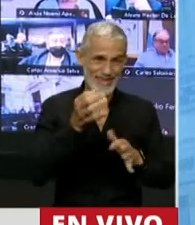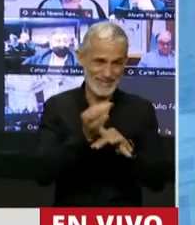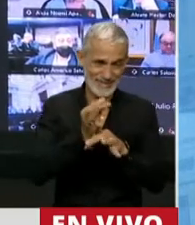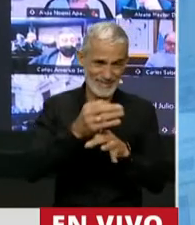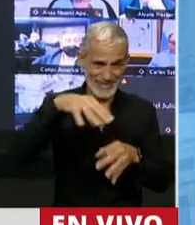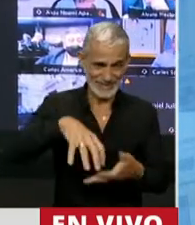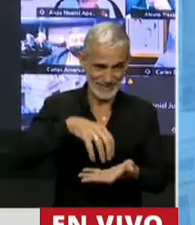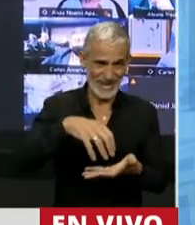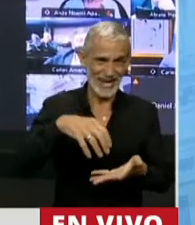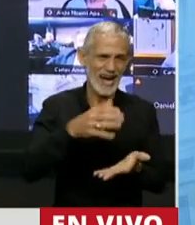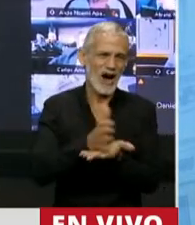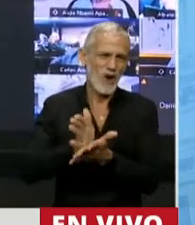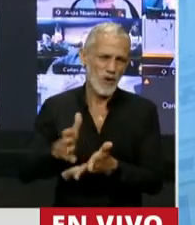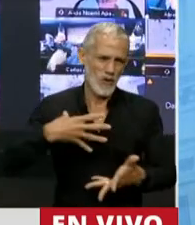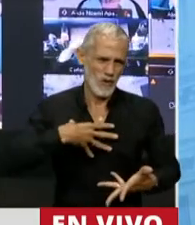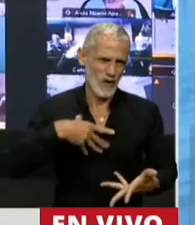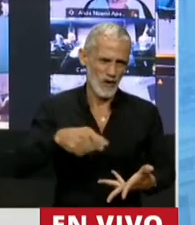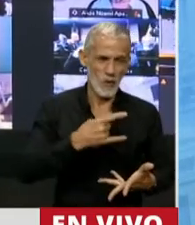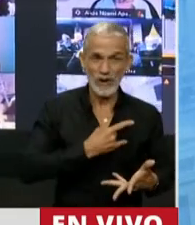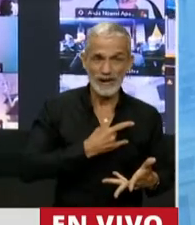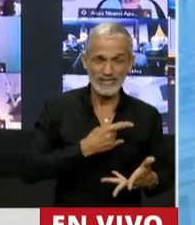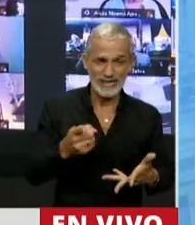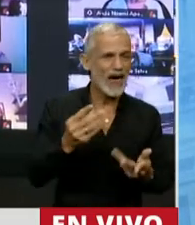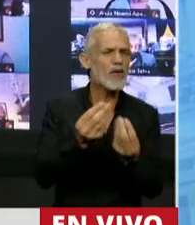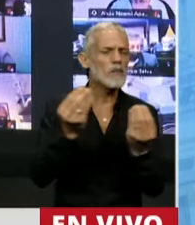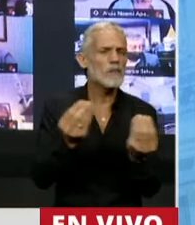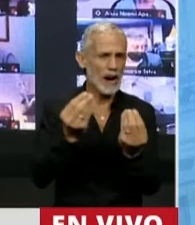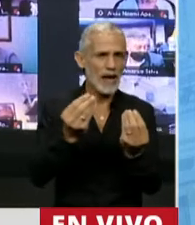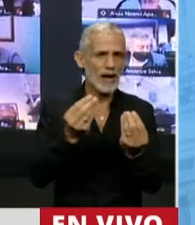fundamentalmente para enfrentar aquella universidad